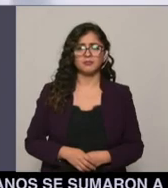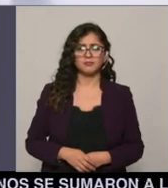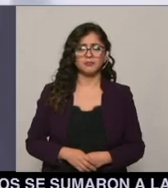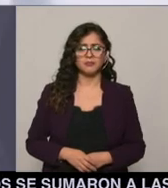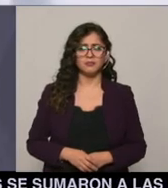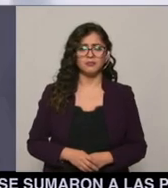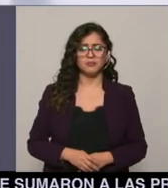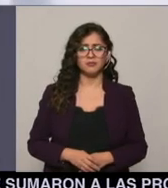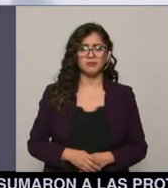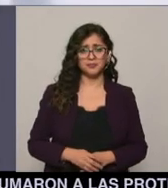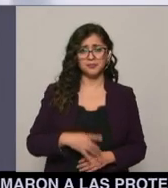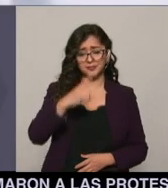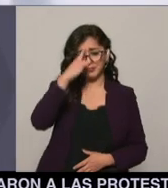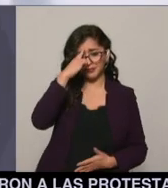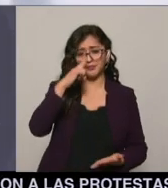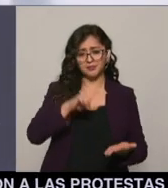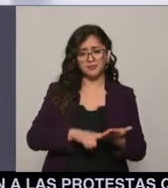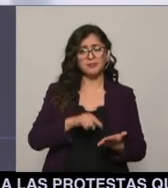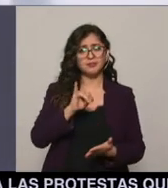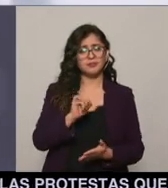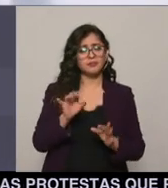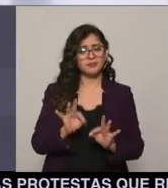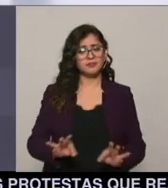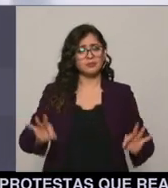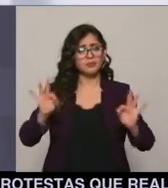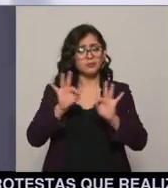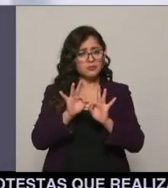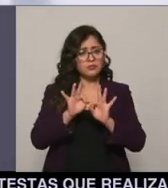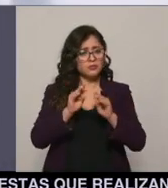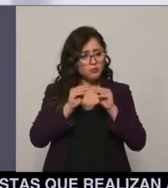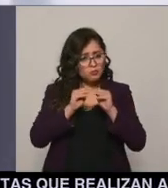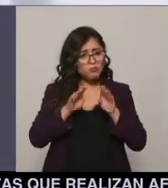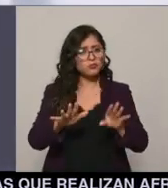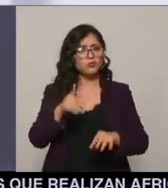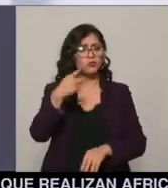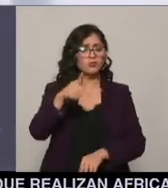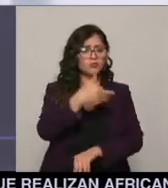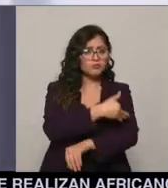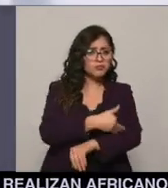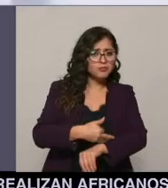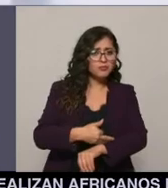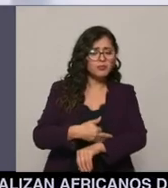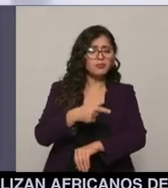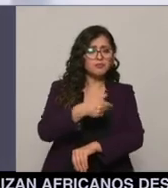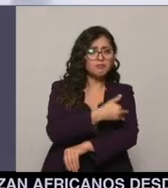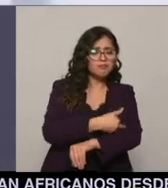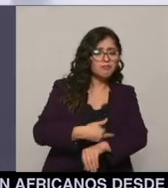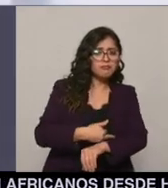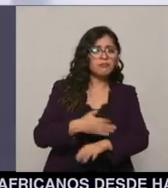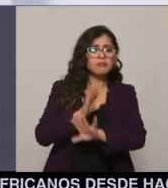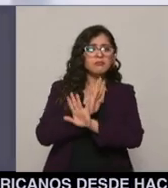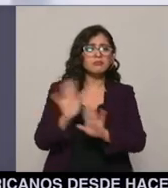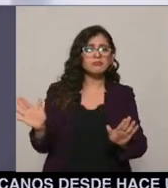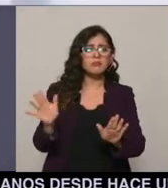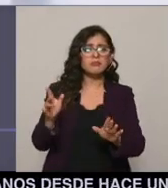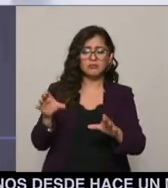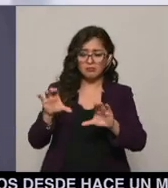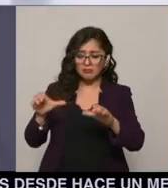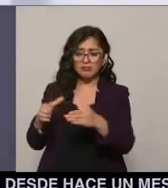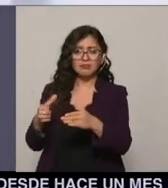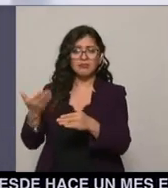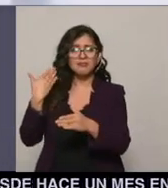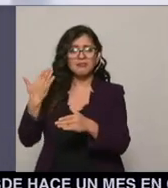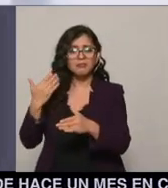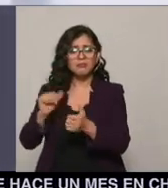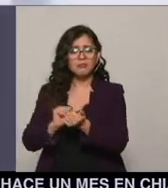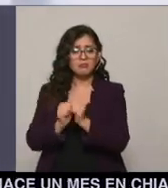dando esta respuesta a las familias, pero más que darles respuestas a familias ya rotas, creo que falta